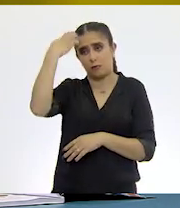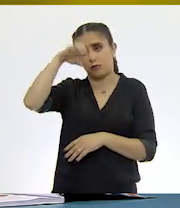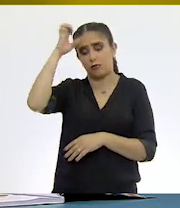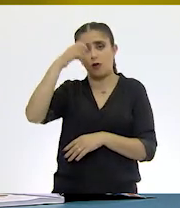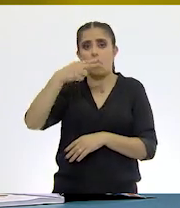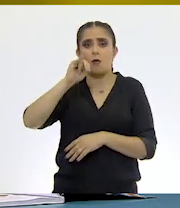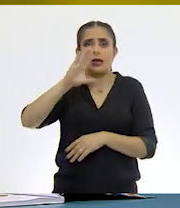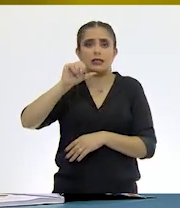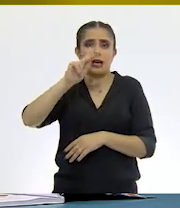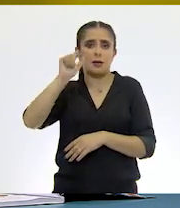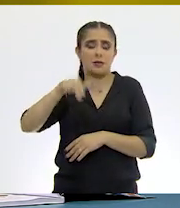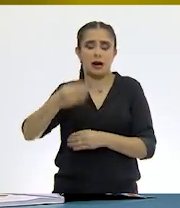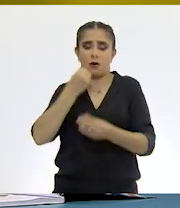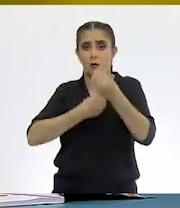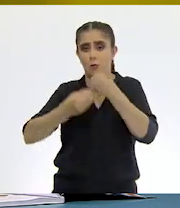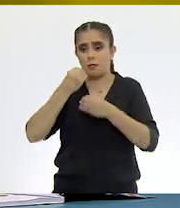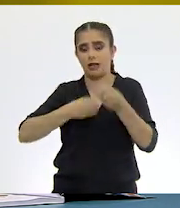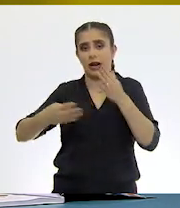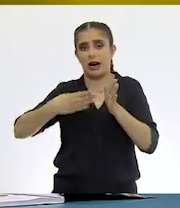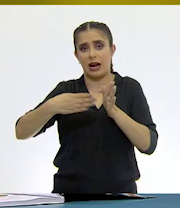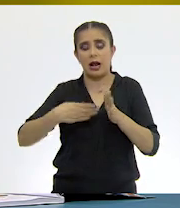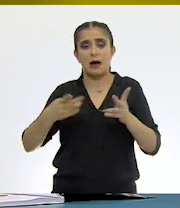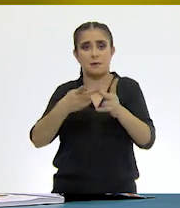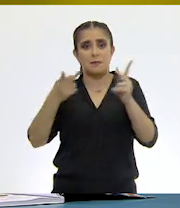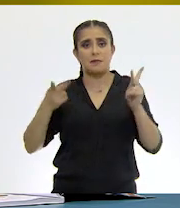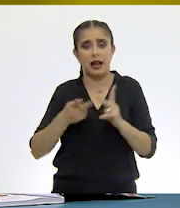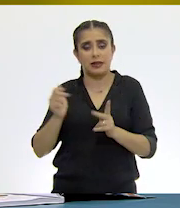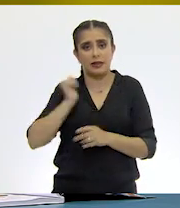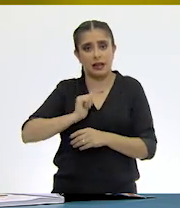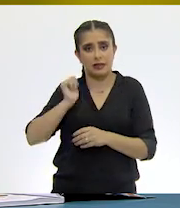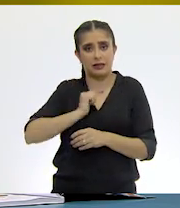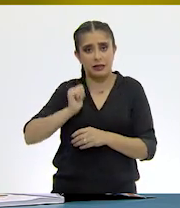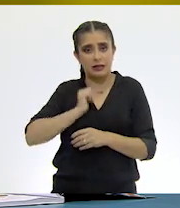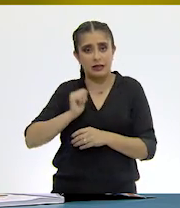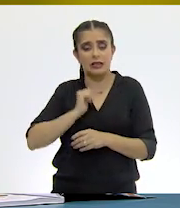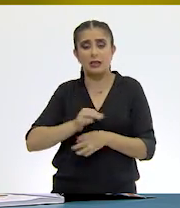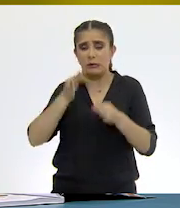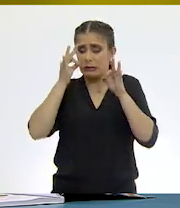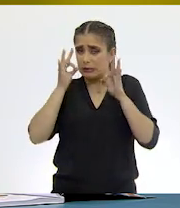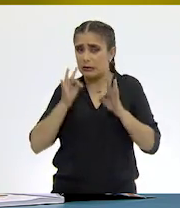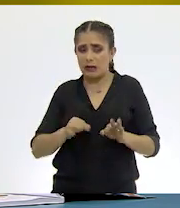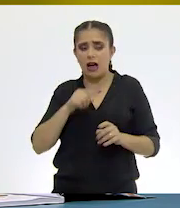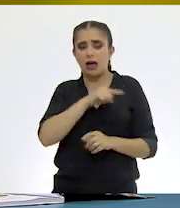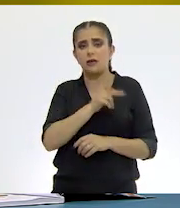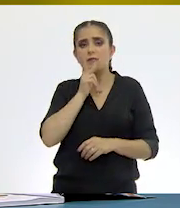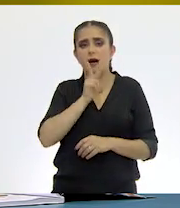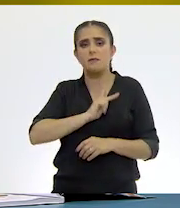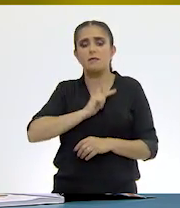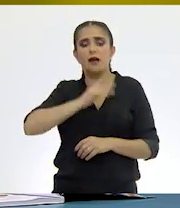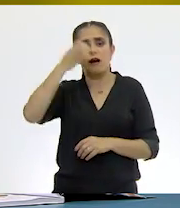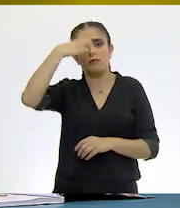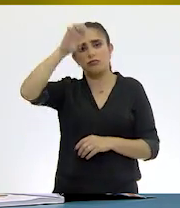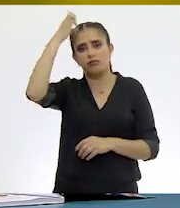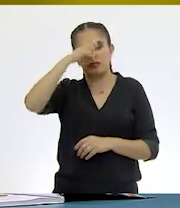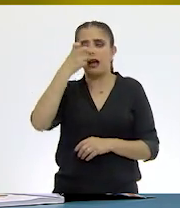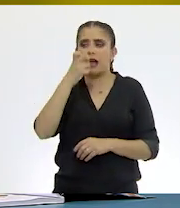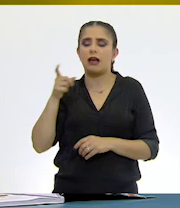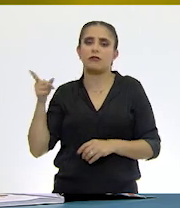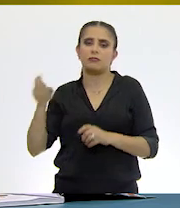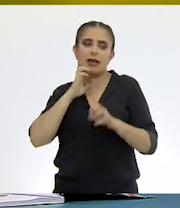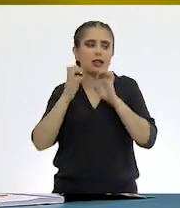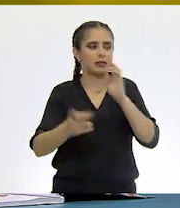Huichapan, sabe preparar inclusive algunos platillos tradicionales de la localidad y entonces decidimos hacerle una entrevista a